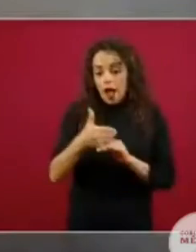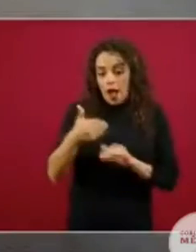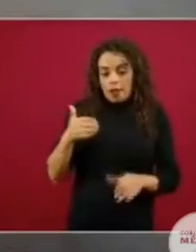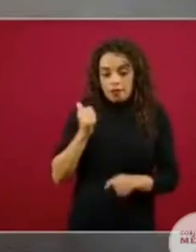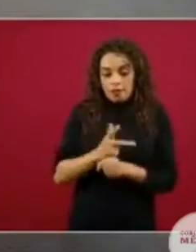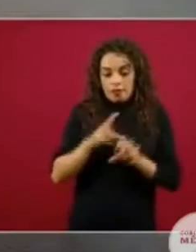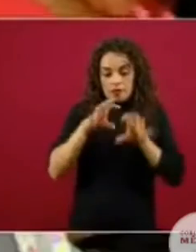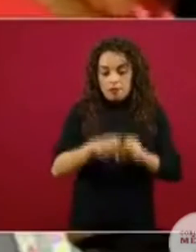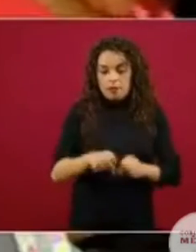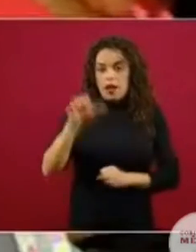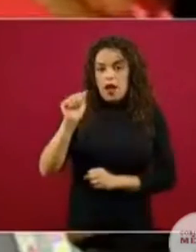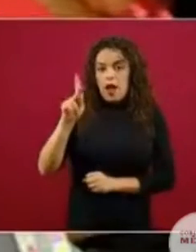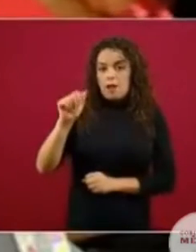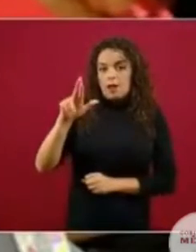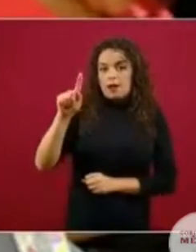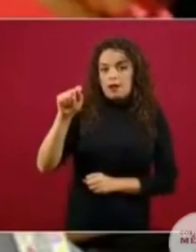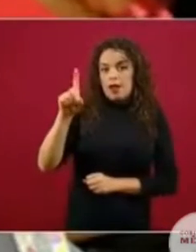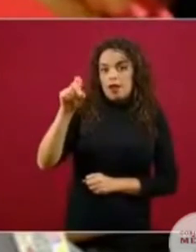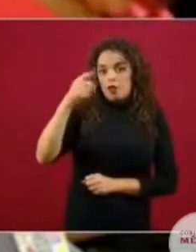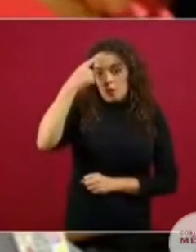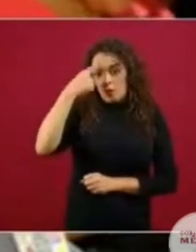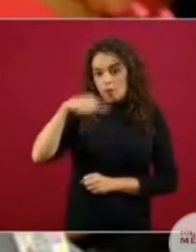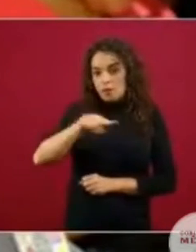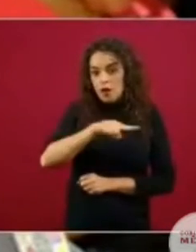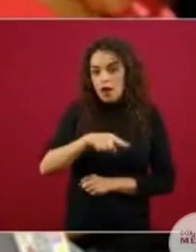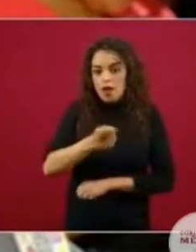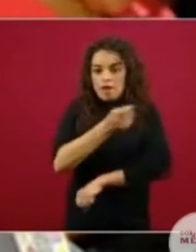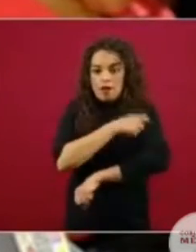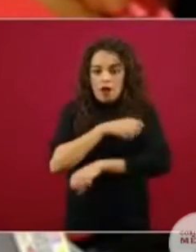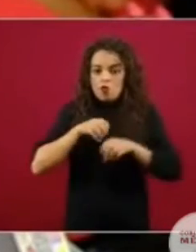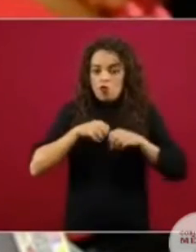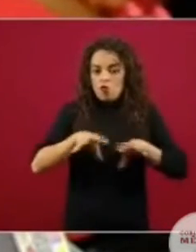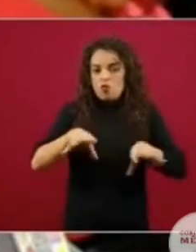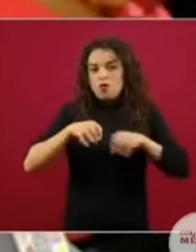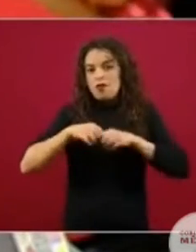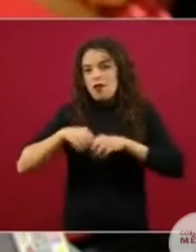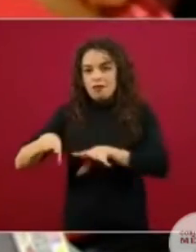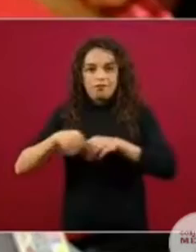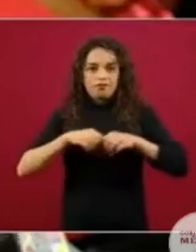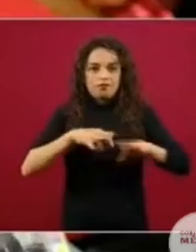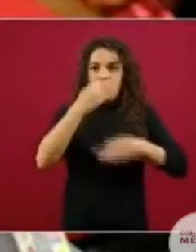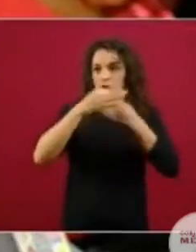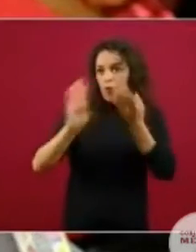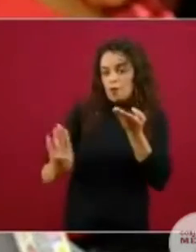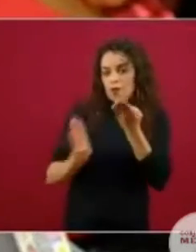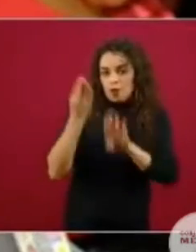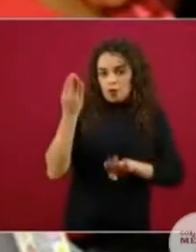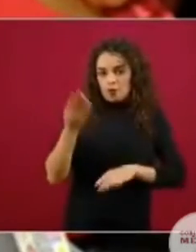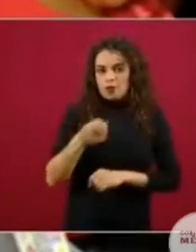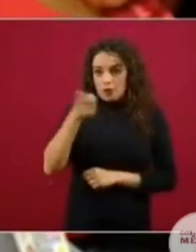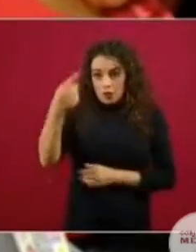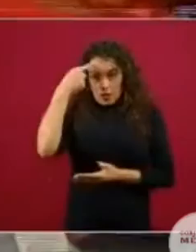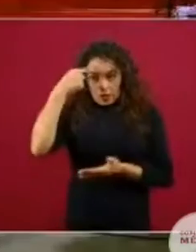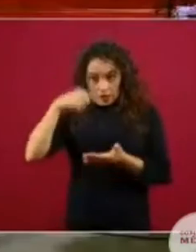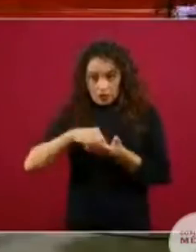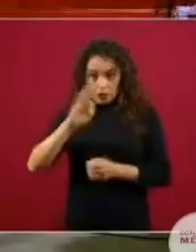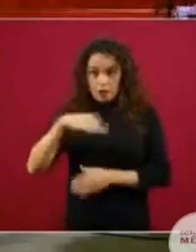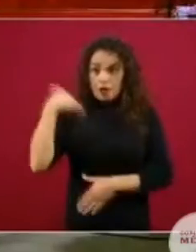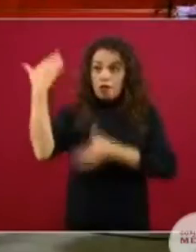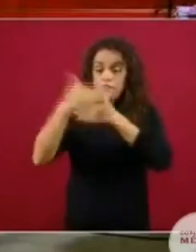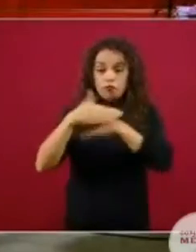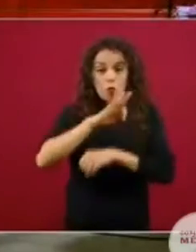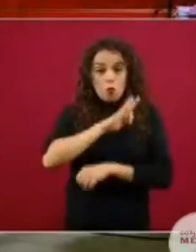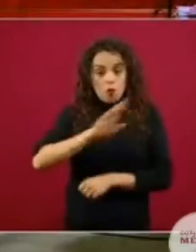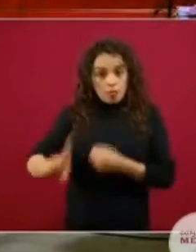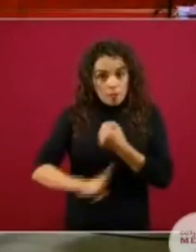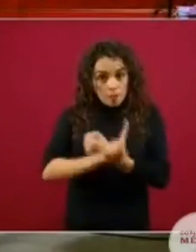factibles lotes de las vacunas esto estima usted que puede provocar un problema diplomático